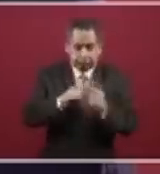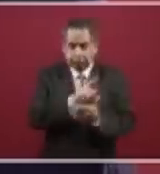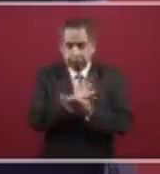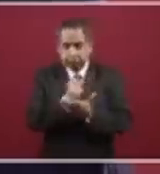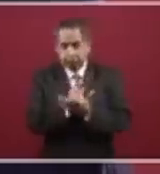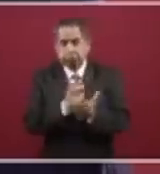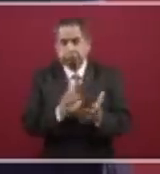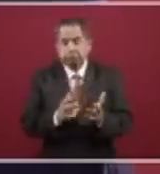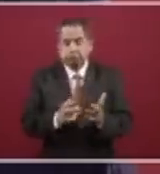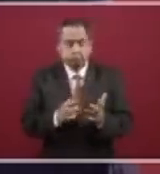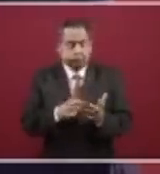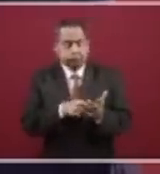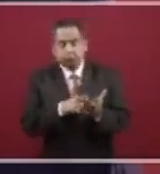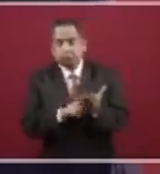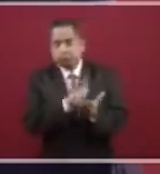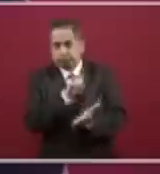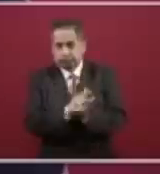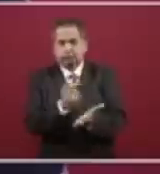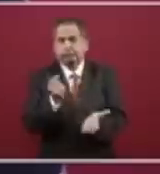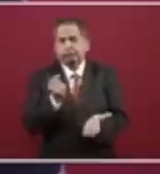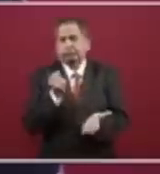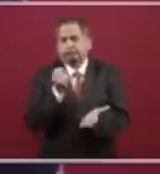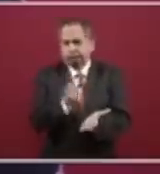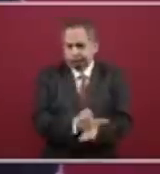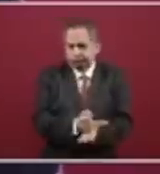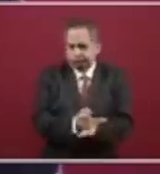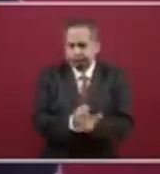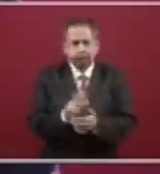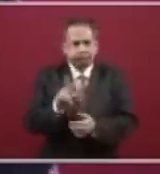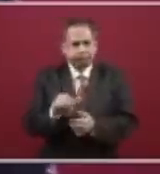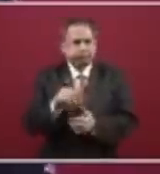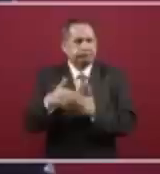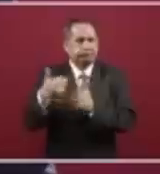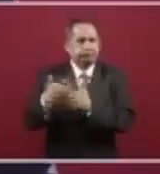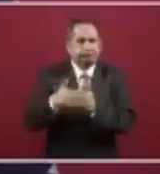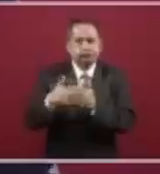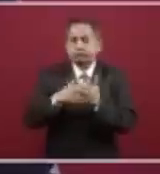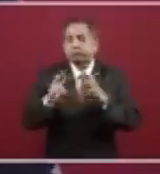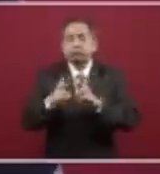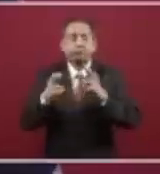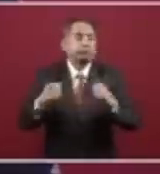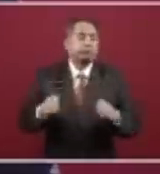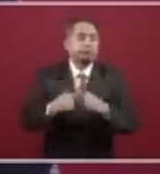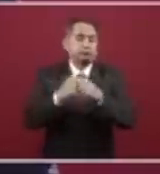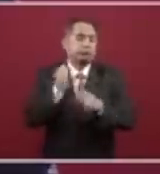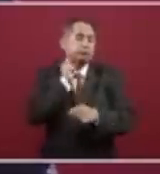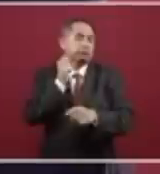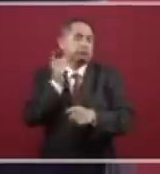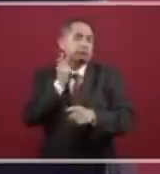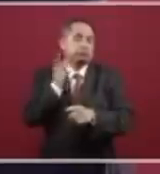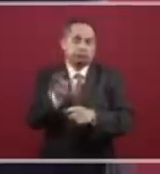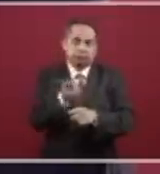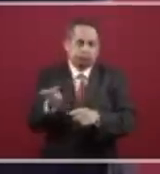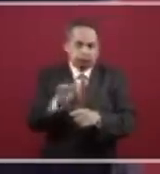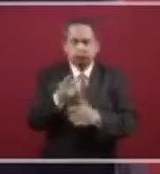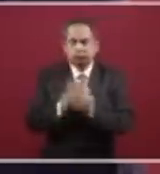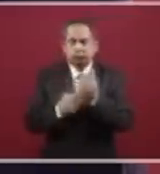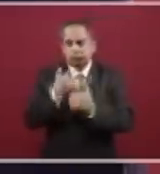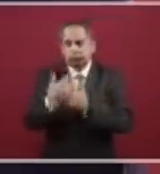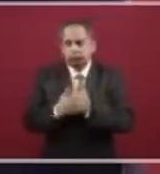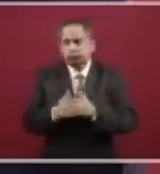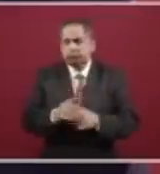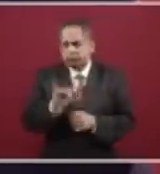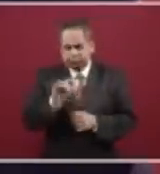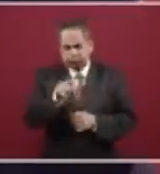para la aprobación de las leyes secundarias sobre la guardia nacional pero si en